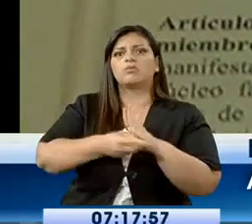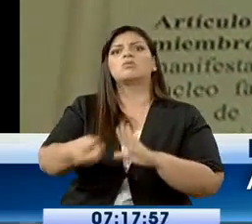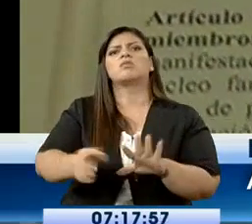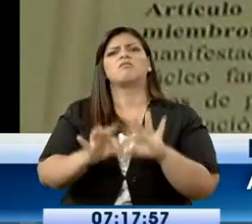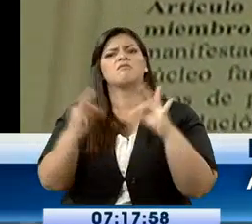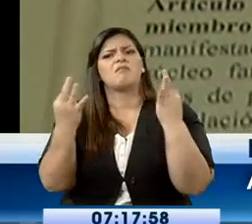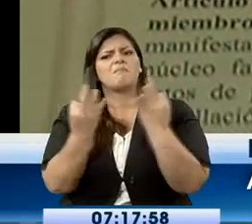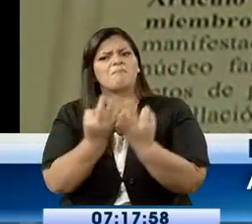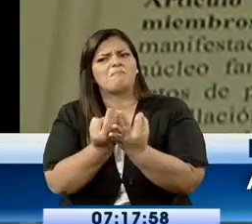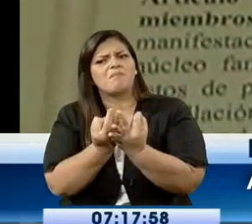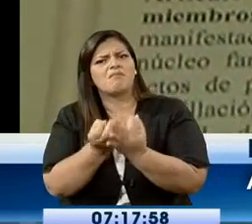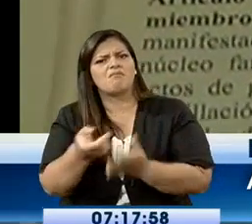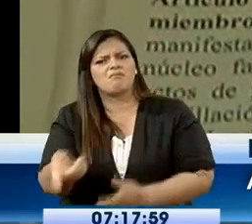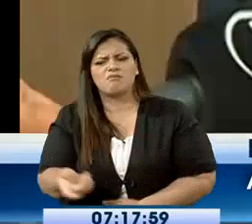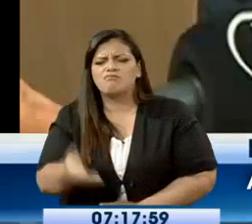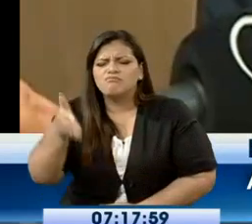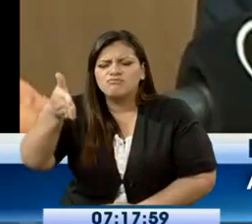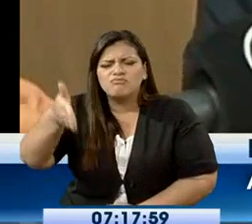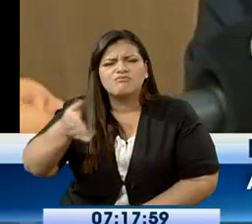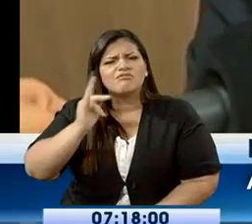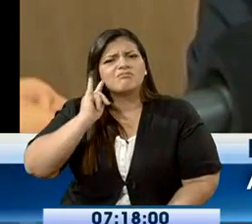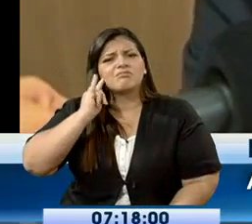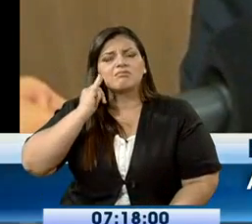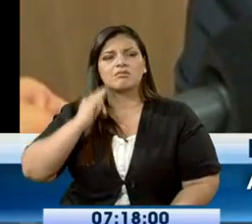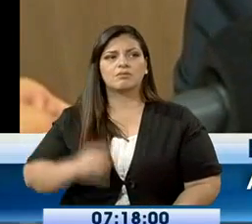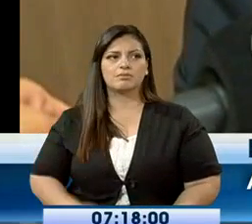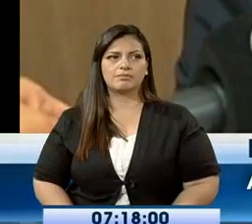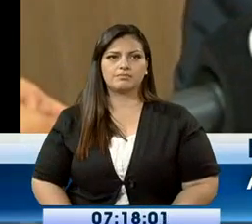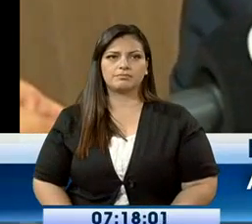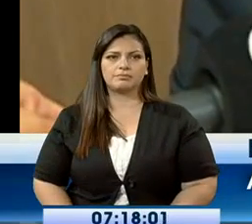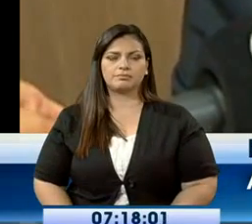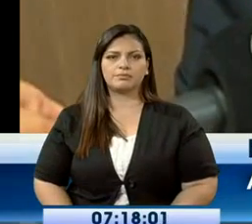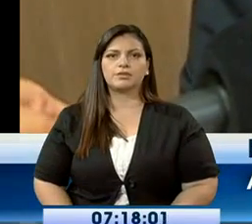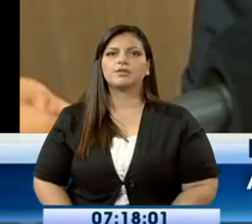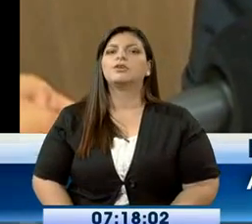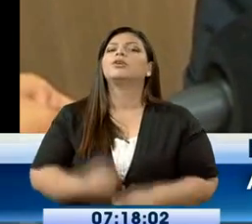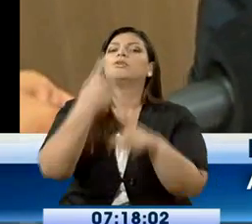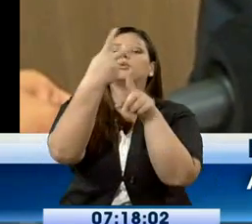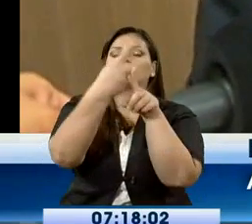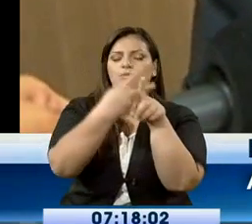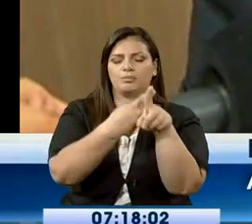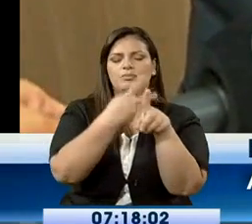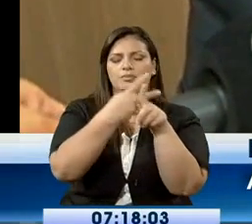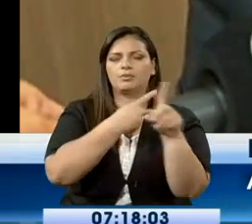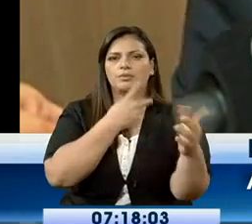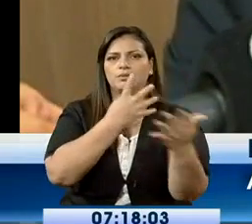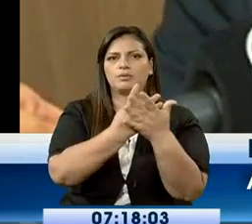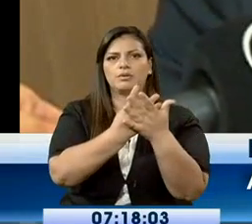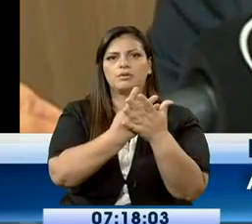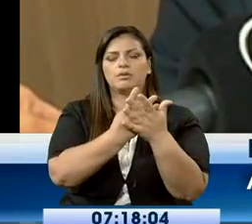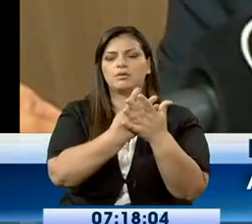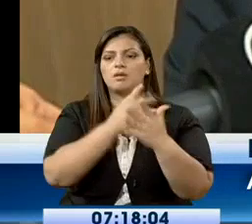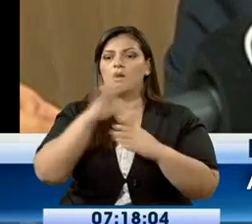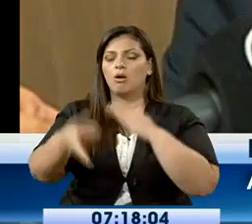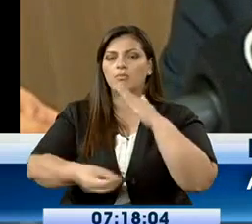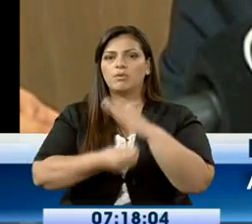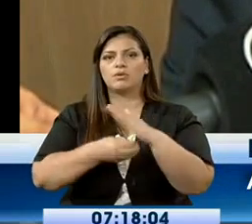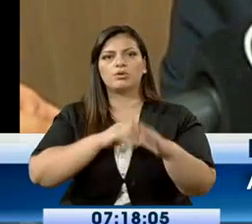núcleo familiar. Es un menor de edad. La pena es 2 meses, el 1/3 sería 4, lo que daría un total de 16 meses.